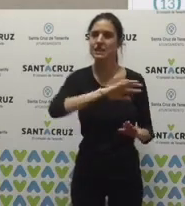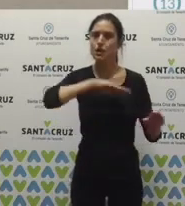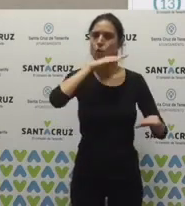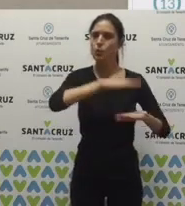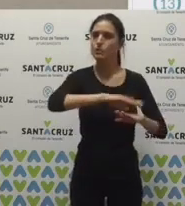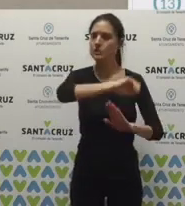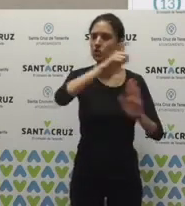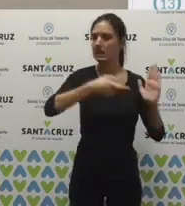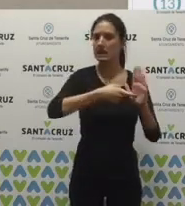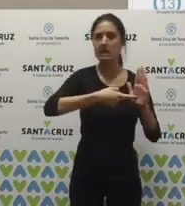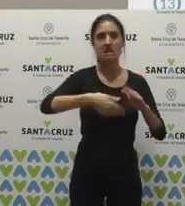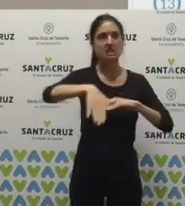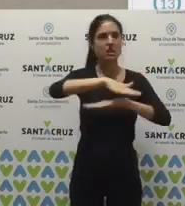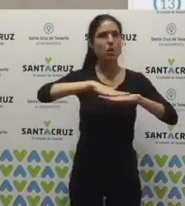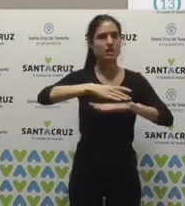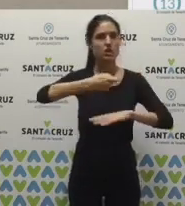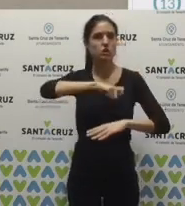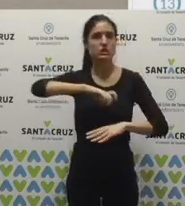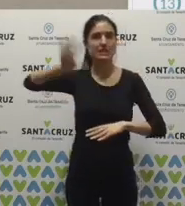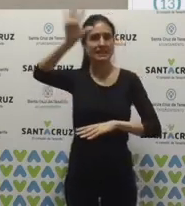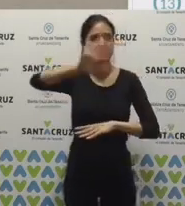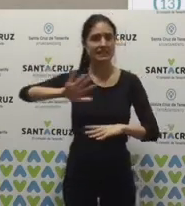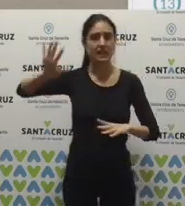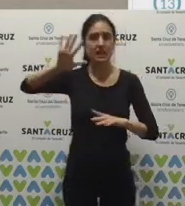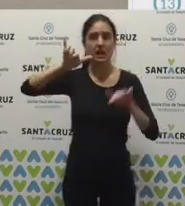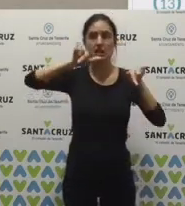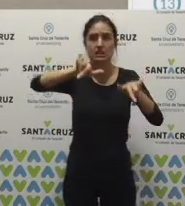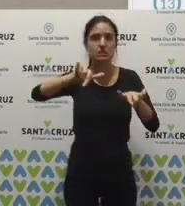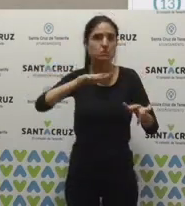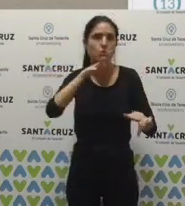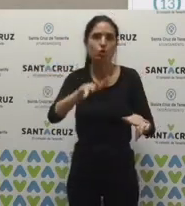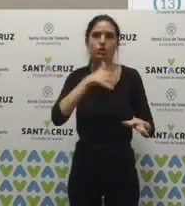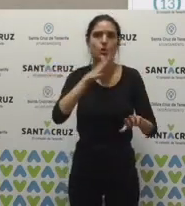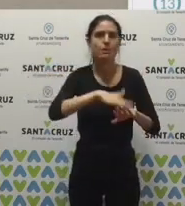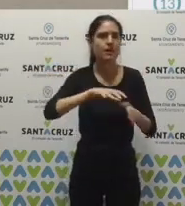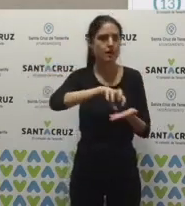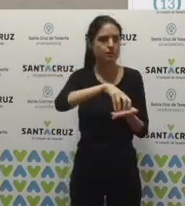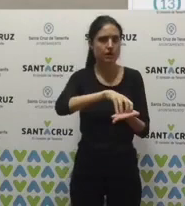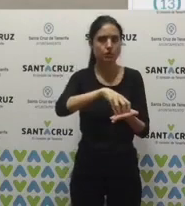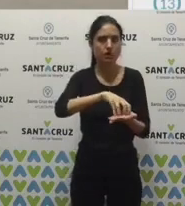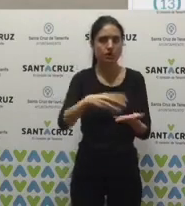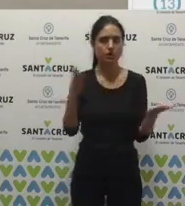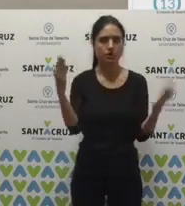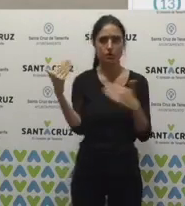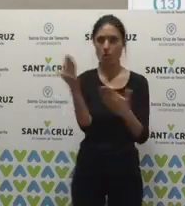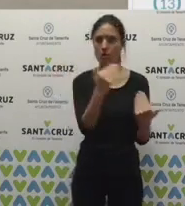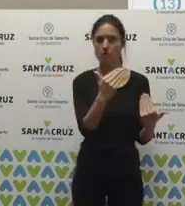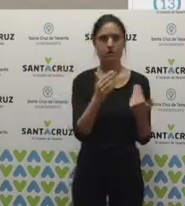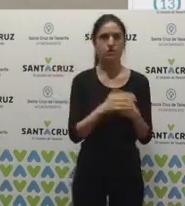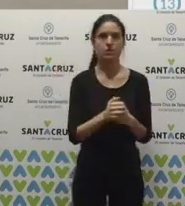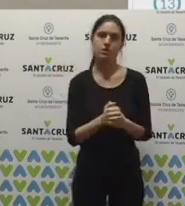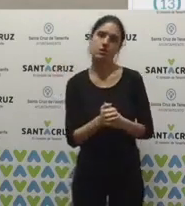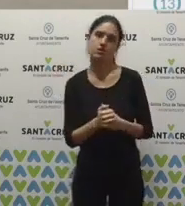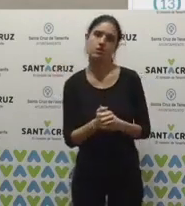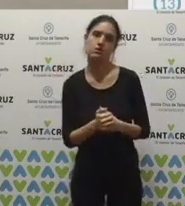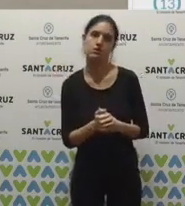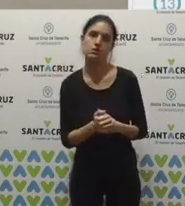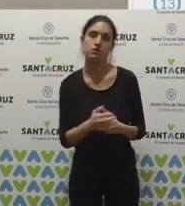del gobierno central sobre lo que no existen motivos para dudar y con esto le propongo